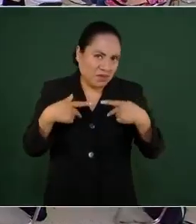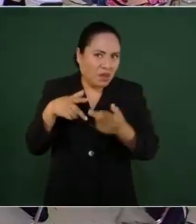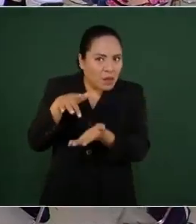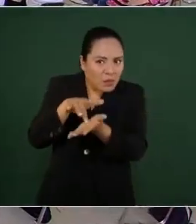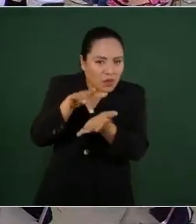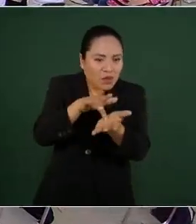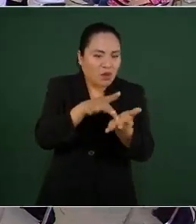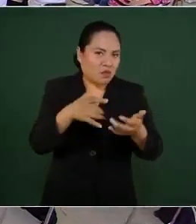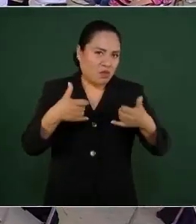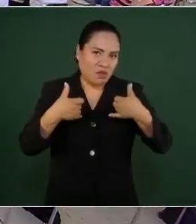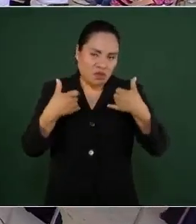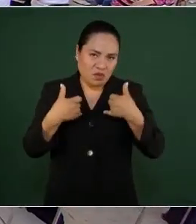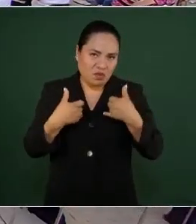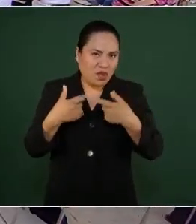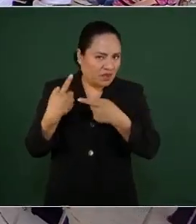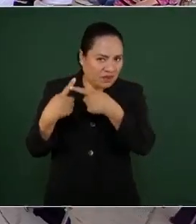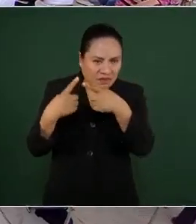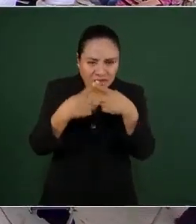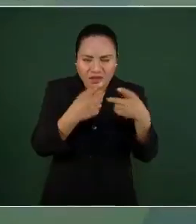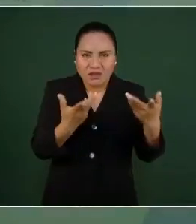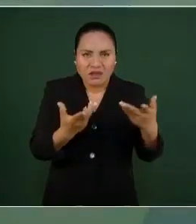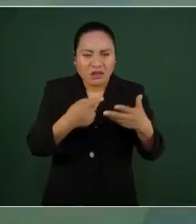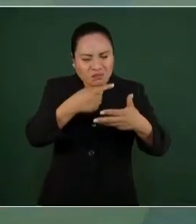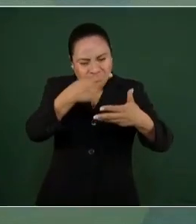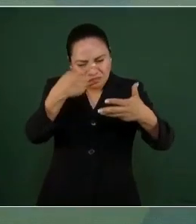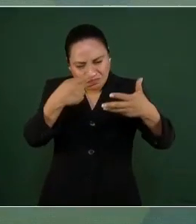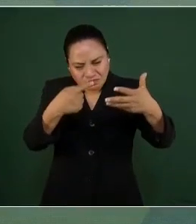Entonces, atender las causas,